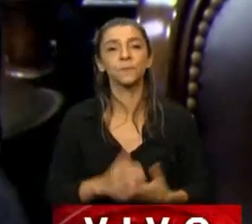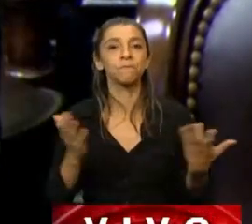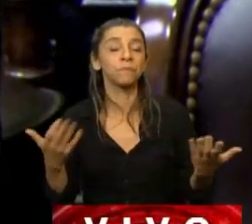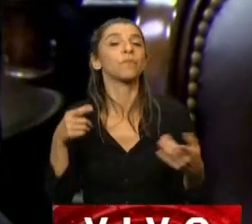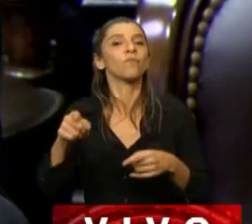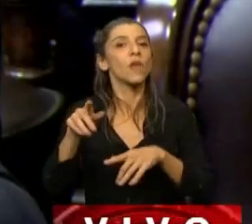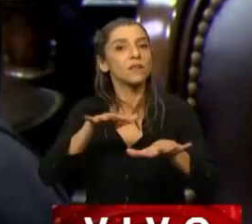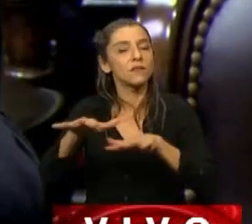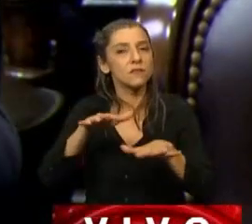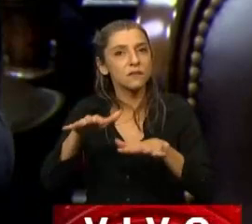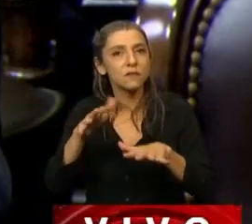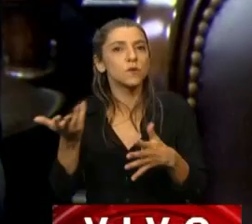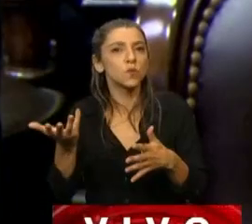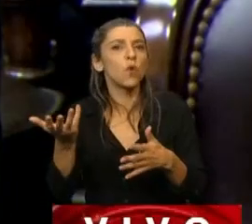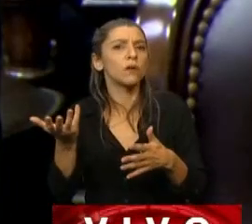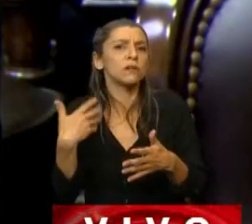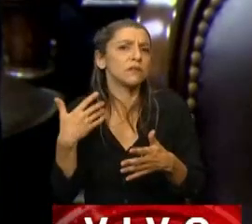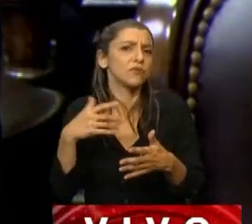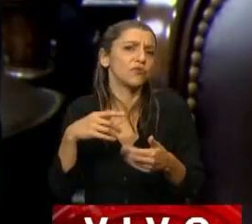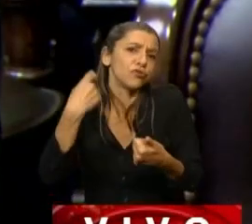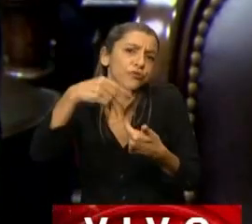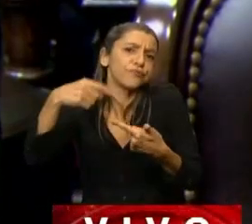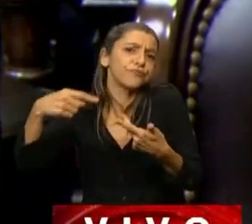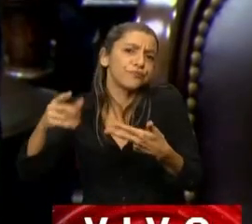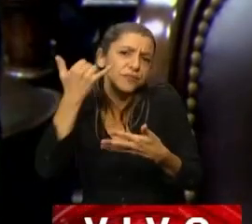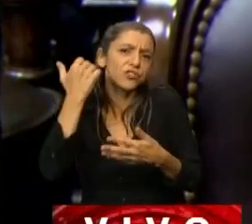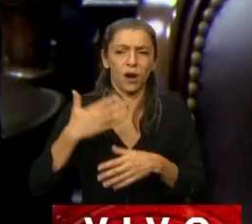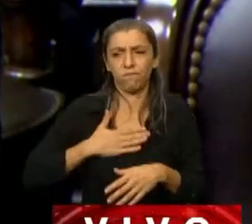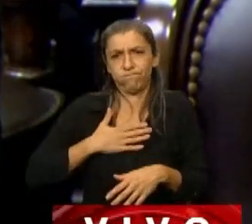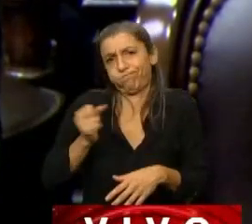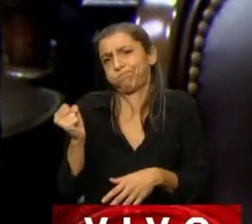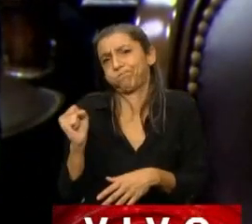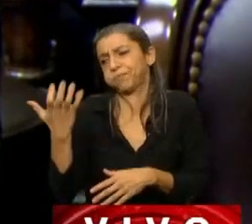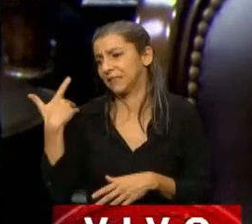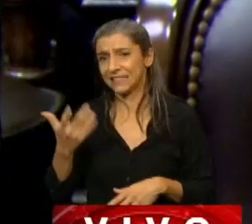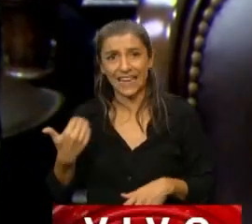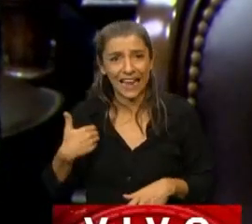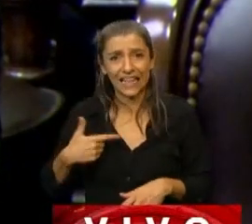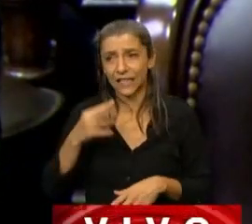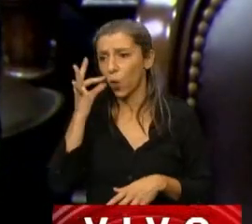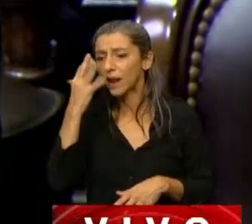Estas crisis son figurita repetida en la historia argentina en los últimos 45 años.